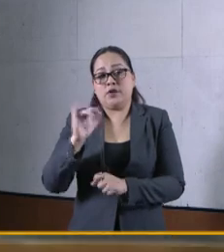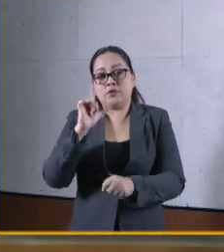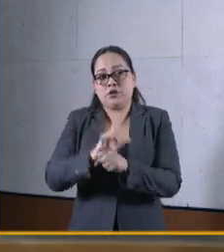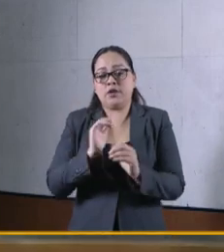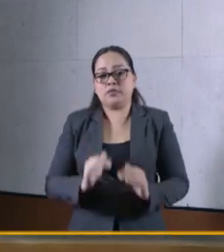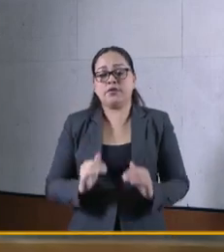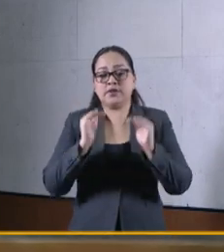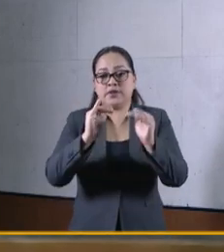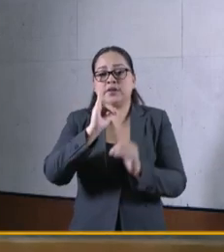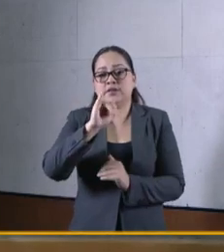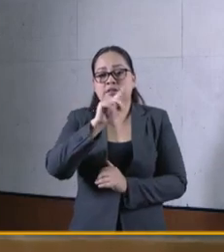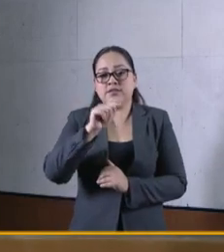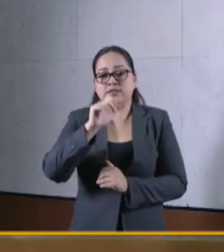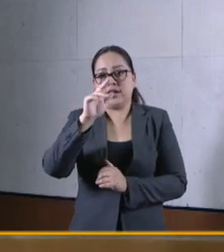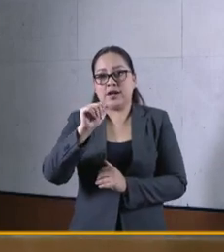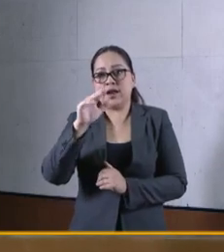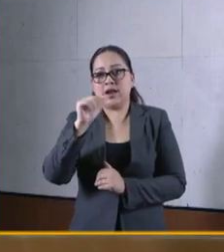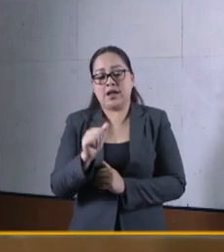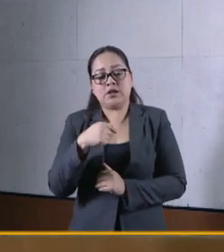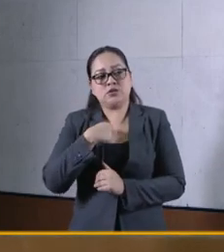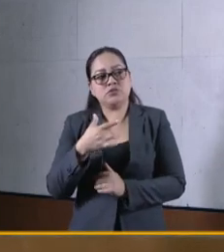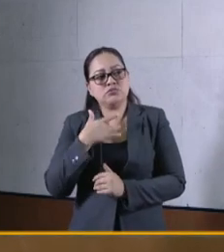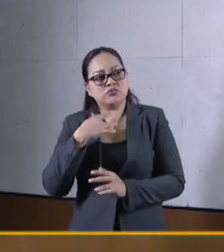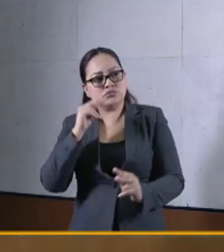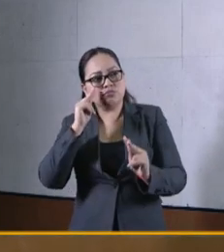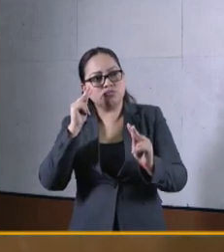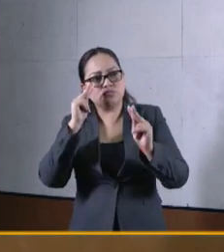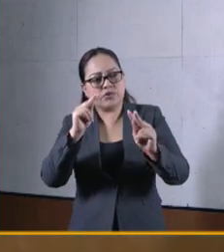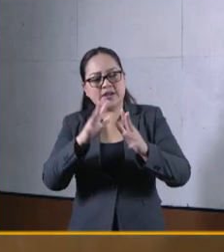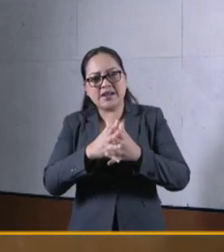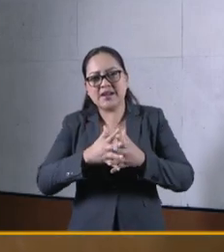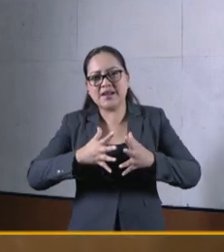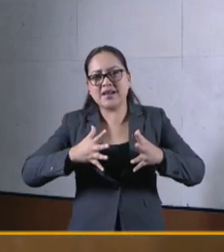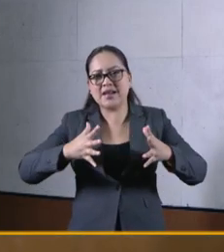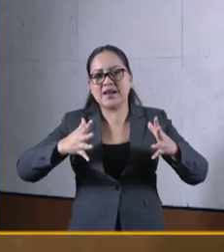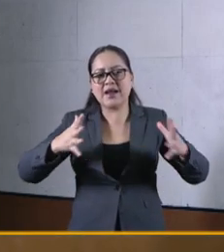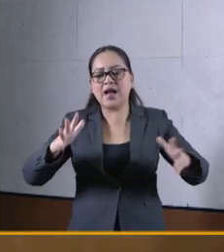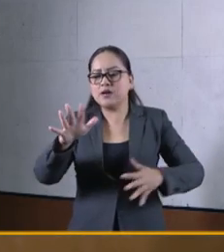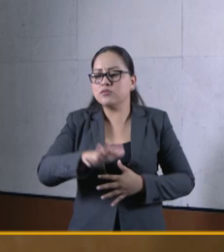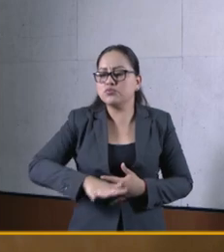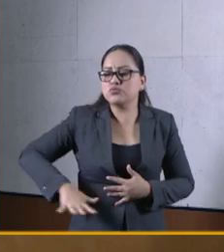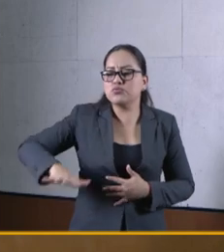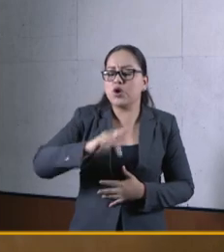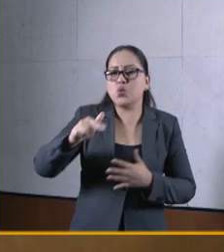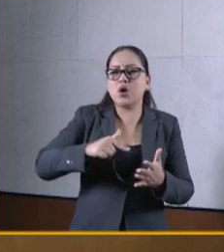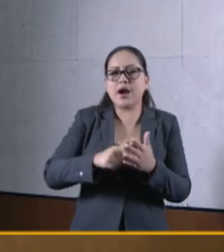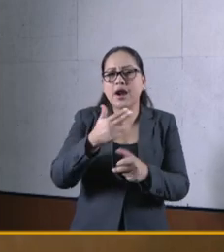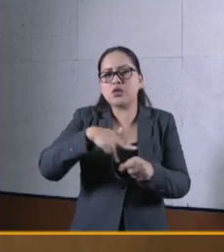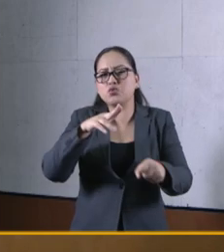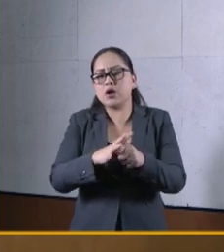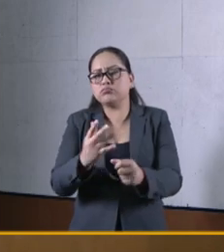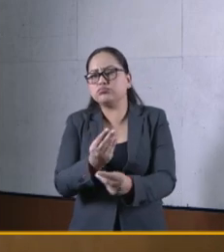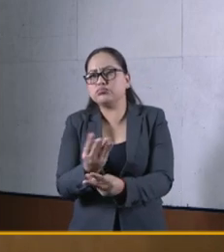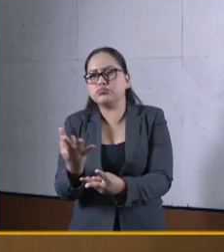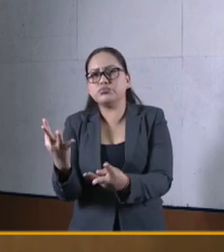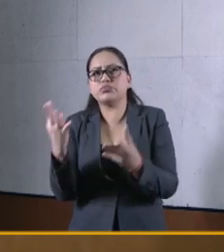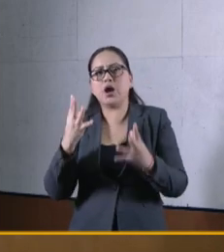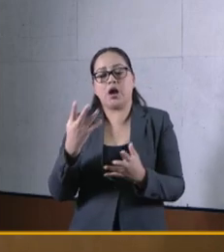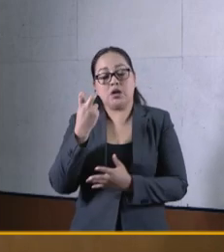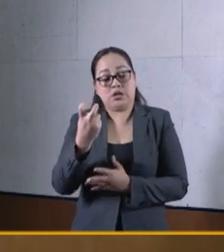esta cual a la cual me enamoro con sus grandes amplias y verdes instalaciones además de su buen nivel